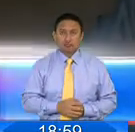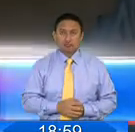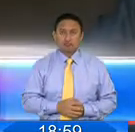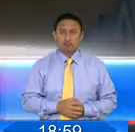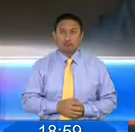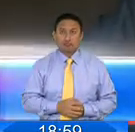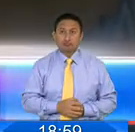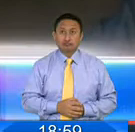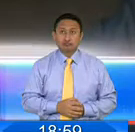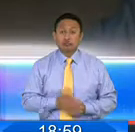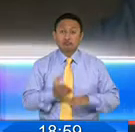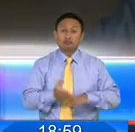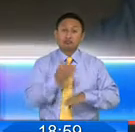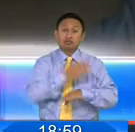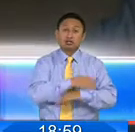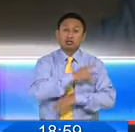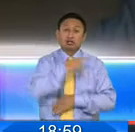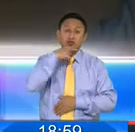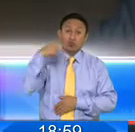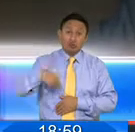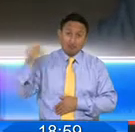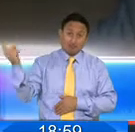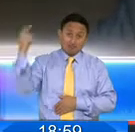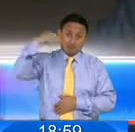salir de rusia